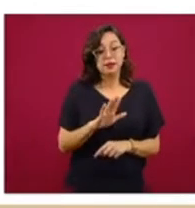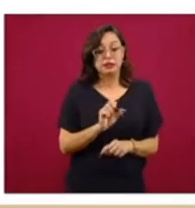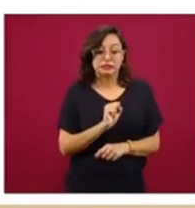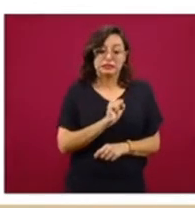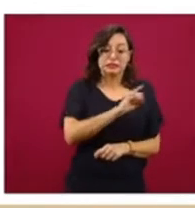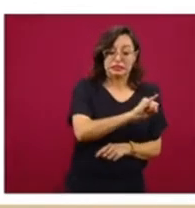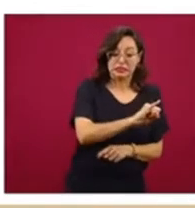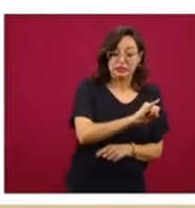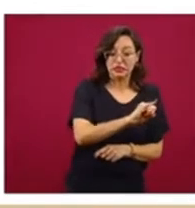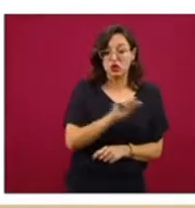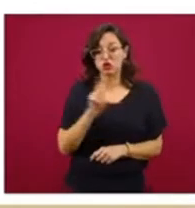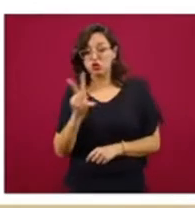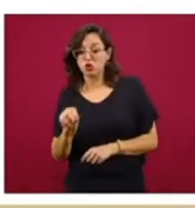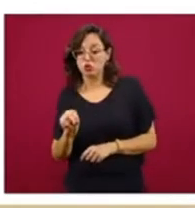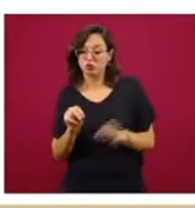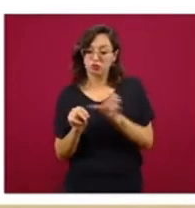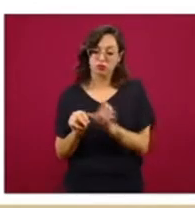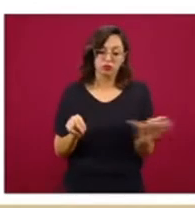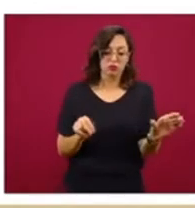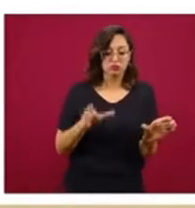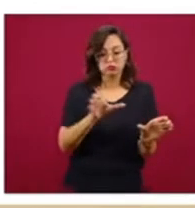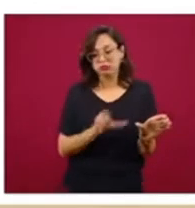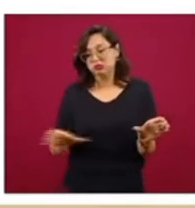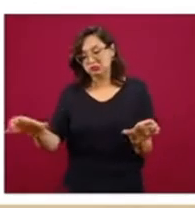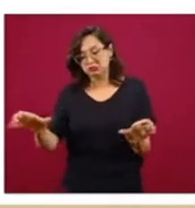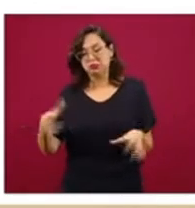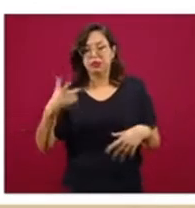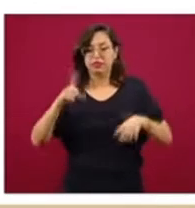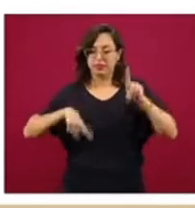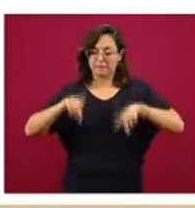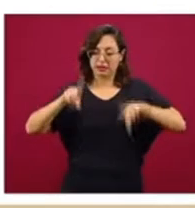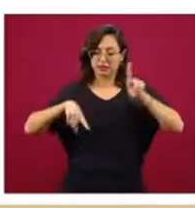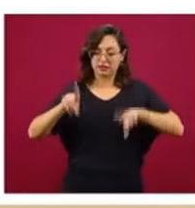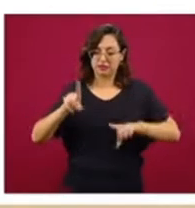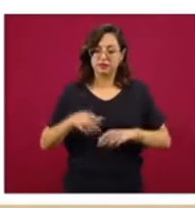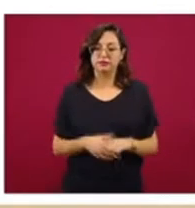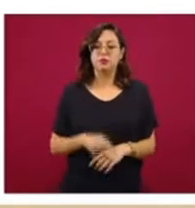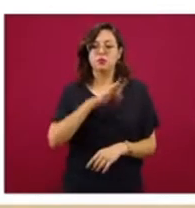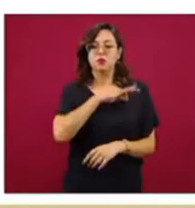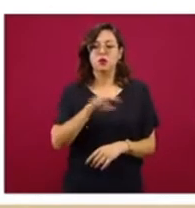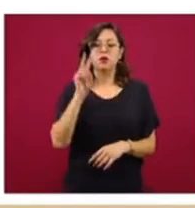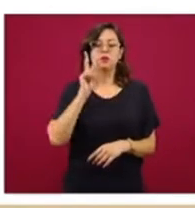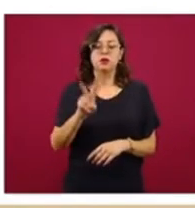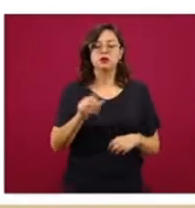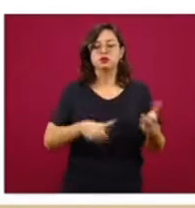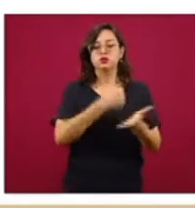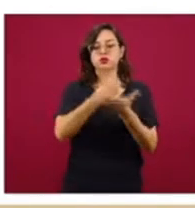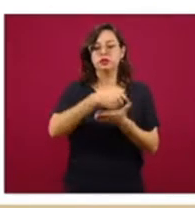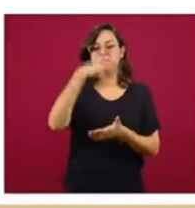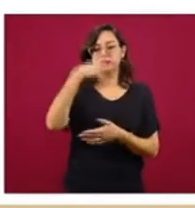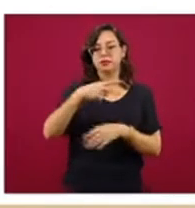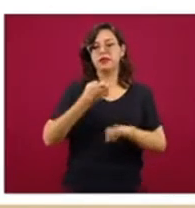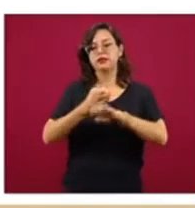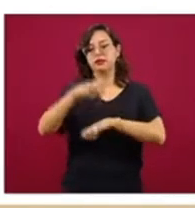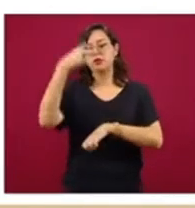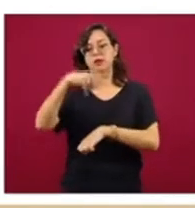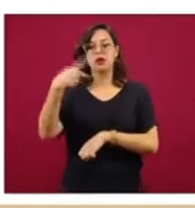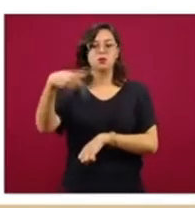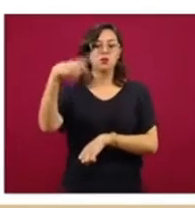la confirmación o llegan nuevos casos. Y vemos aquí por entidad federativa, Ciudad de México, México, Puebla,